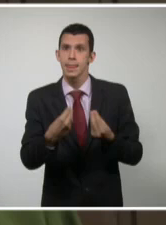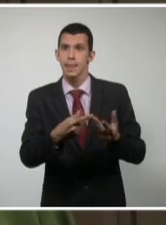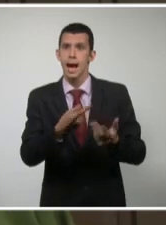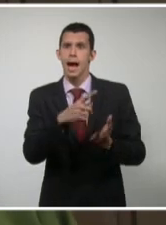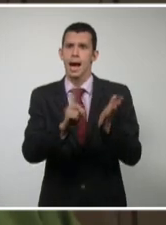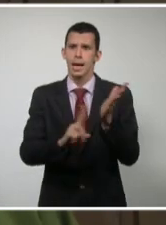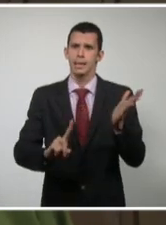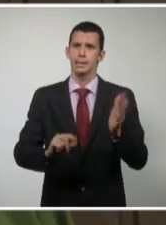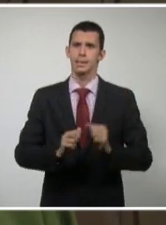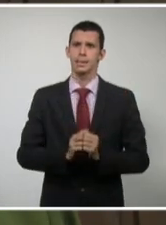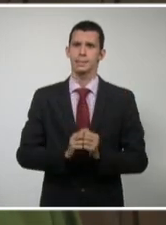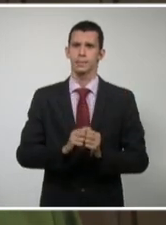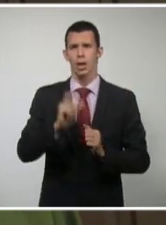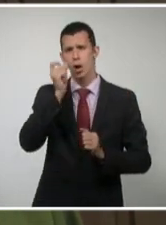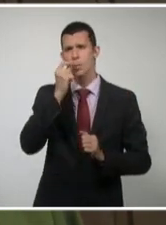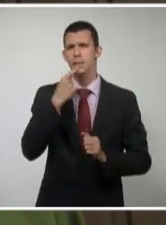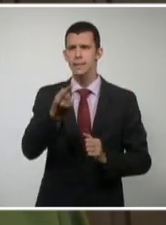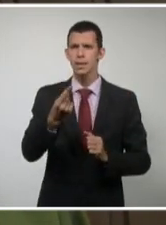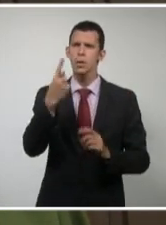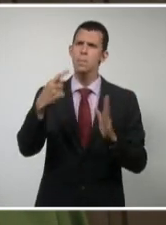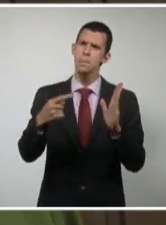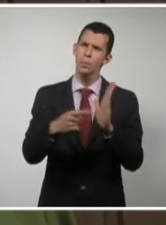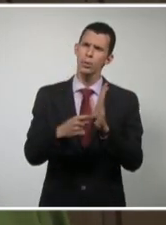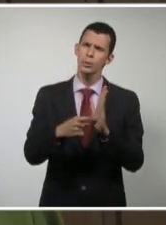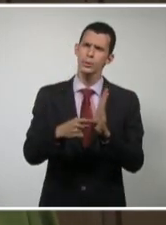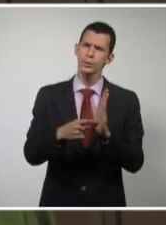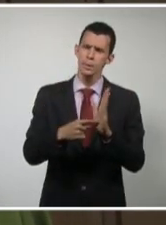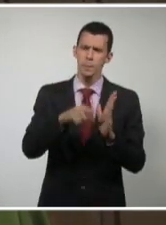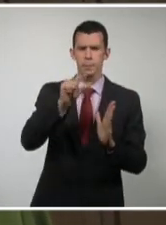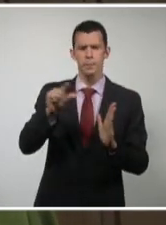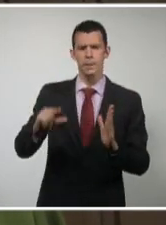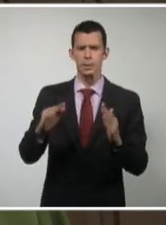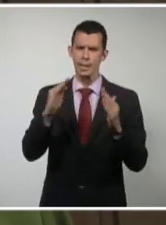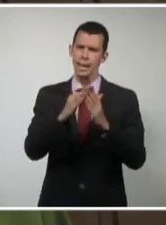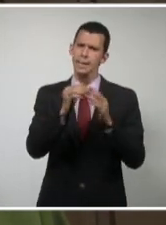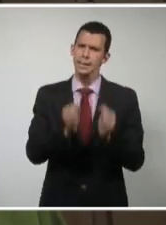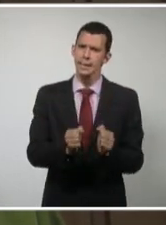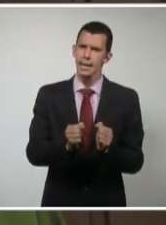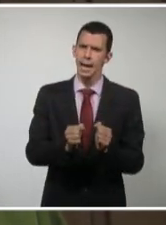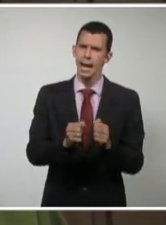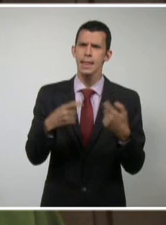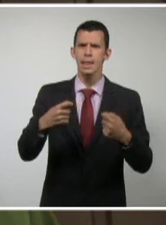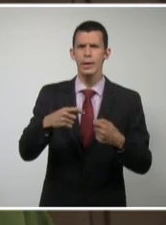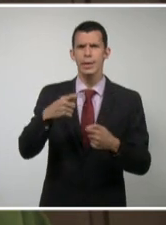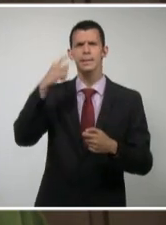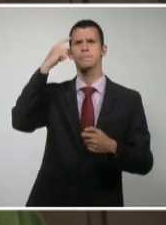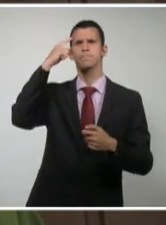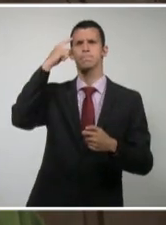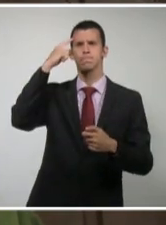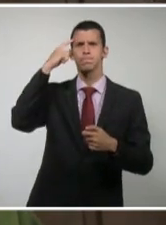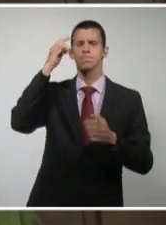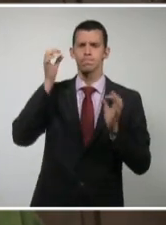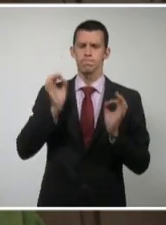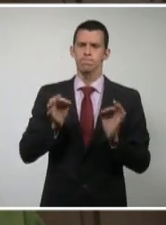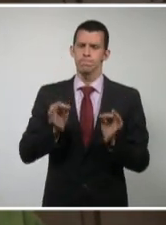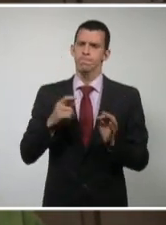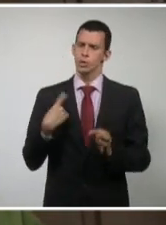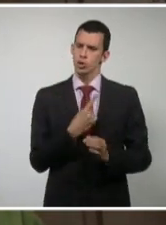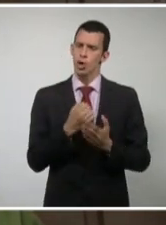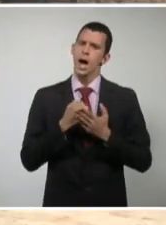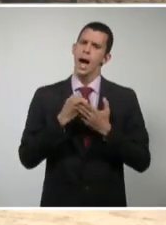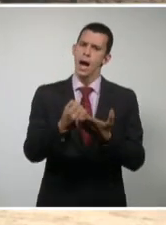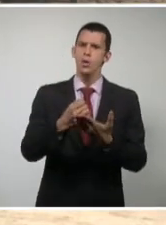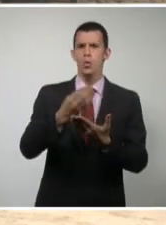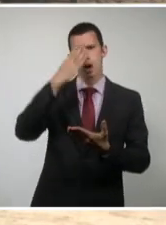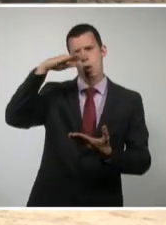población, en ese aislamiento también, de manera consciente, ayude al ahorro en cada